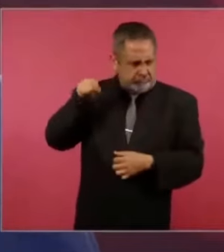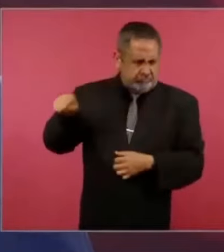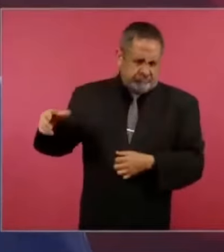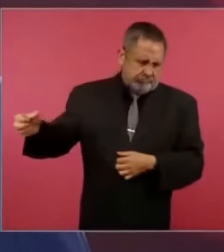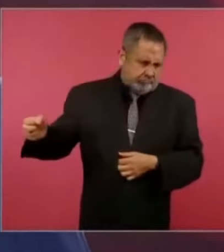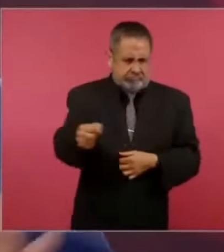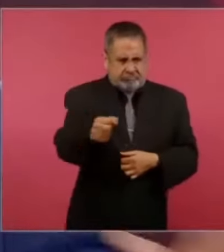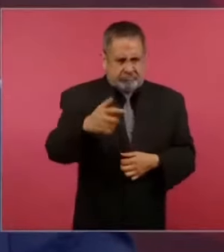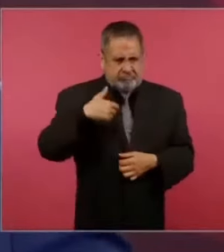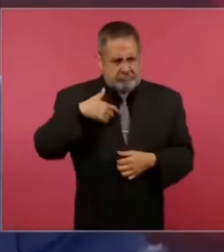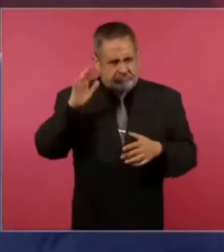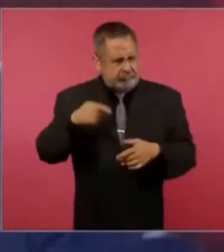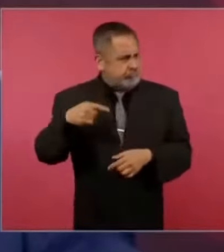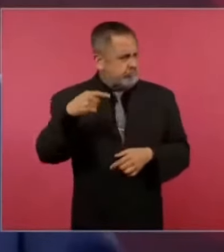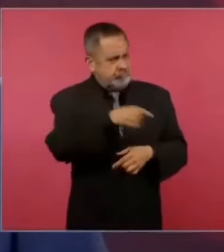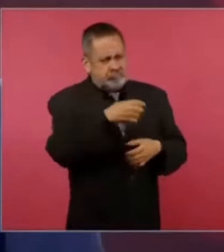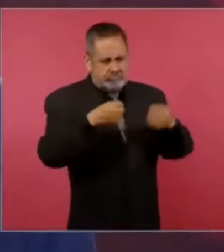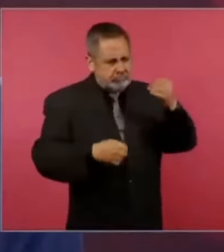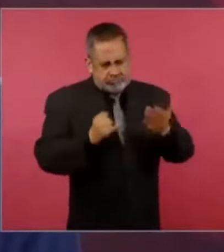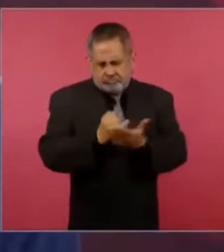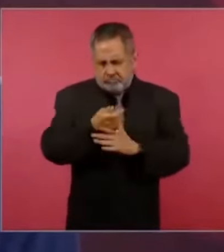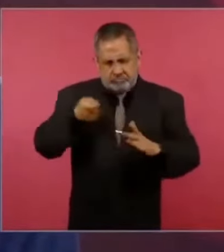resuelva y el juez resuelva,